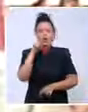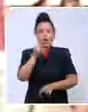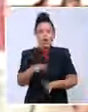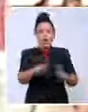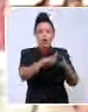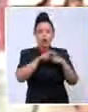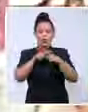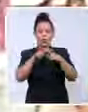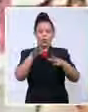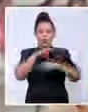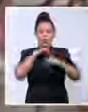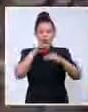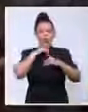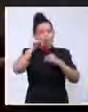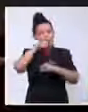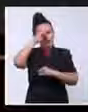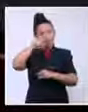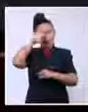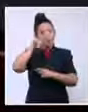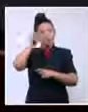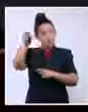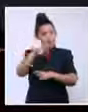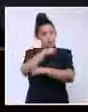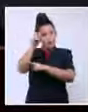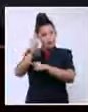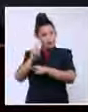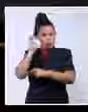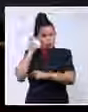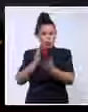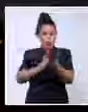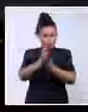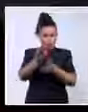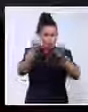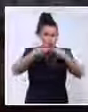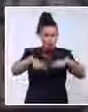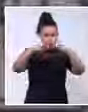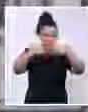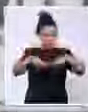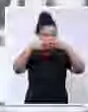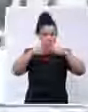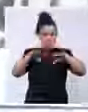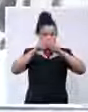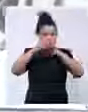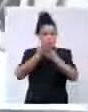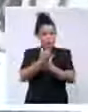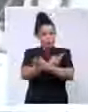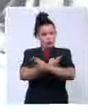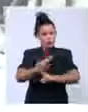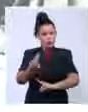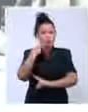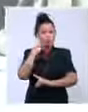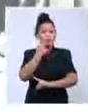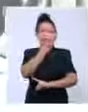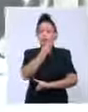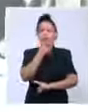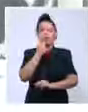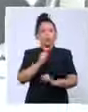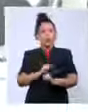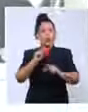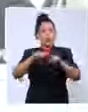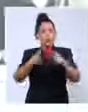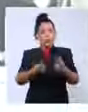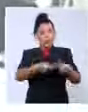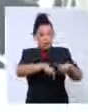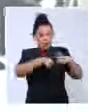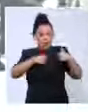continúa investigando y descubriendo la obra de la postule a esos que como lydia llevan en el alma la vocación de